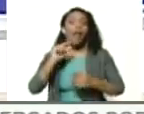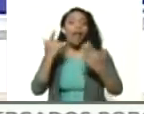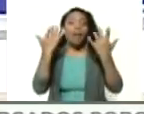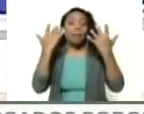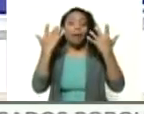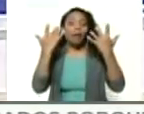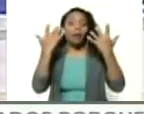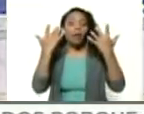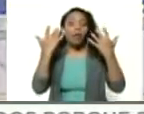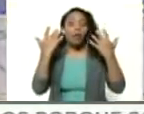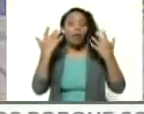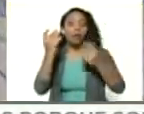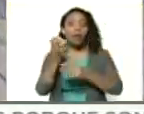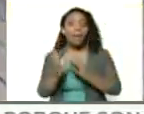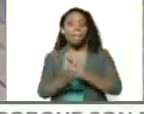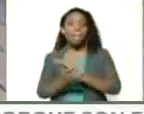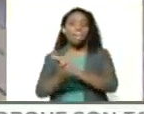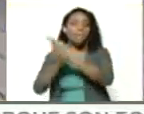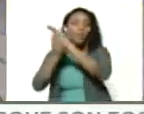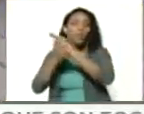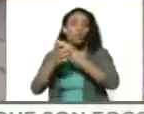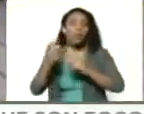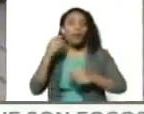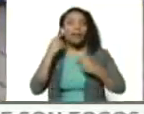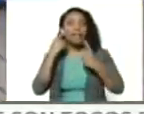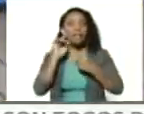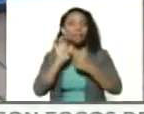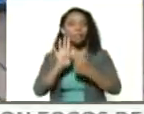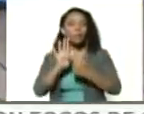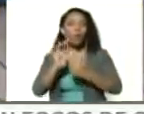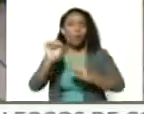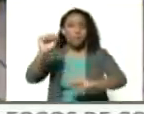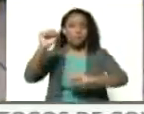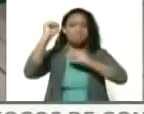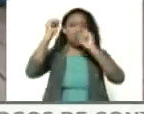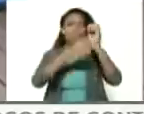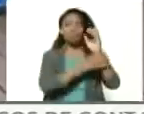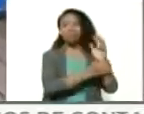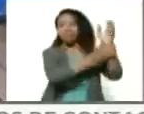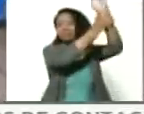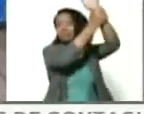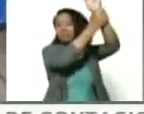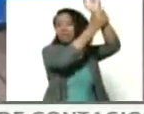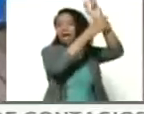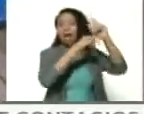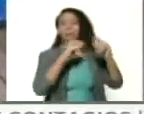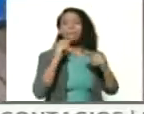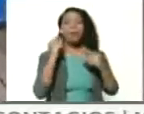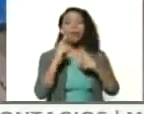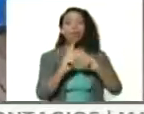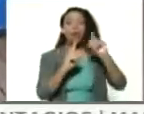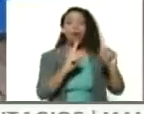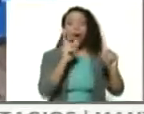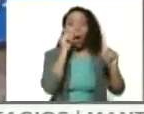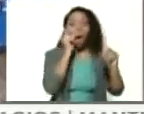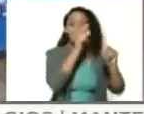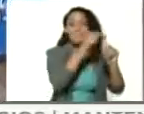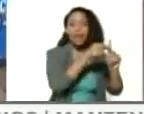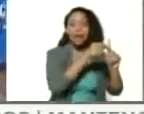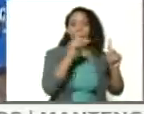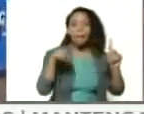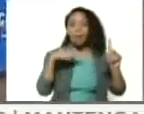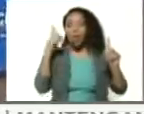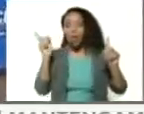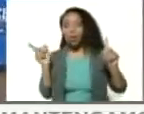manos en señal de victoria por un lado a Pedro Carmona Estango y por otro